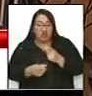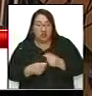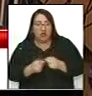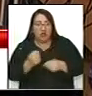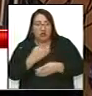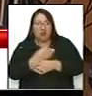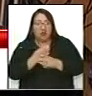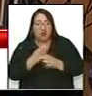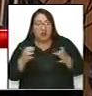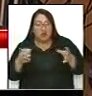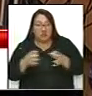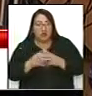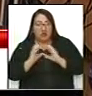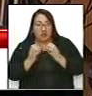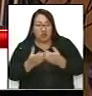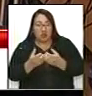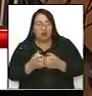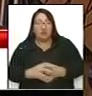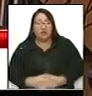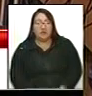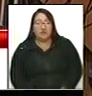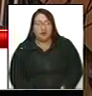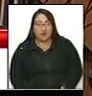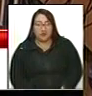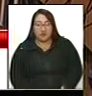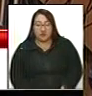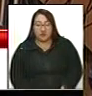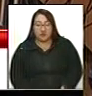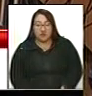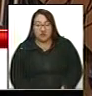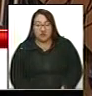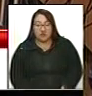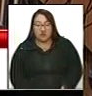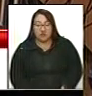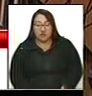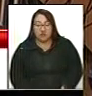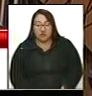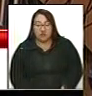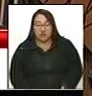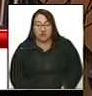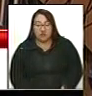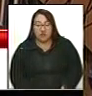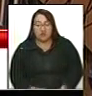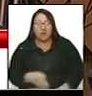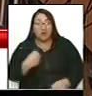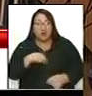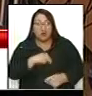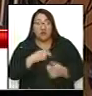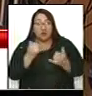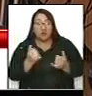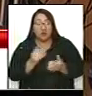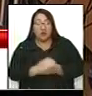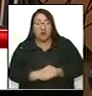conformamos la Mesa de Mujeres Parlamentarias Peruanas. Somos actualmente